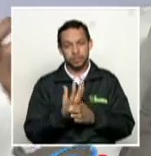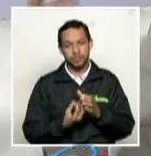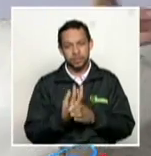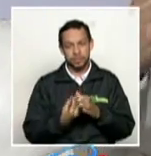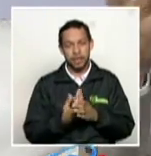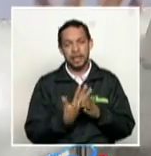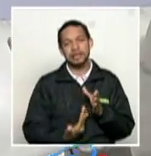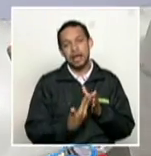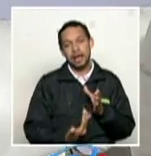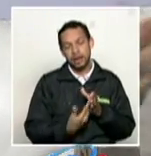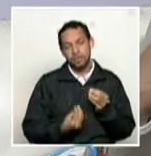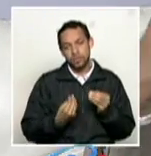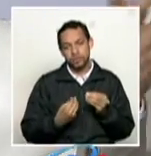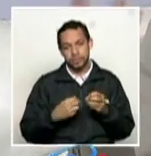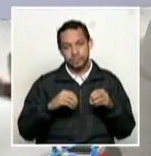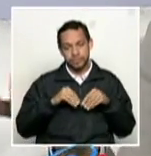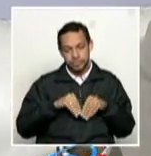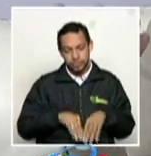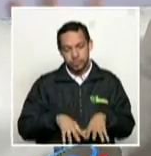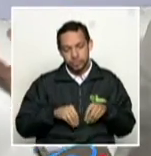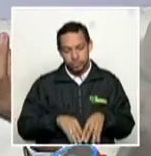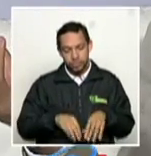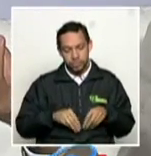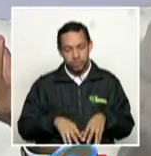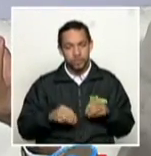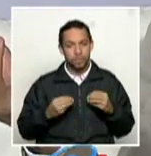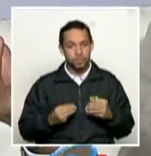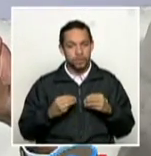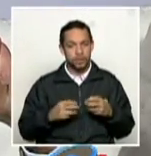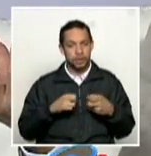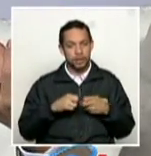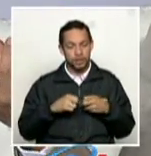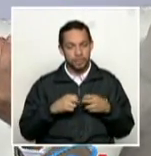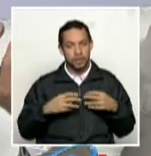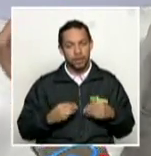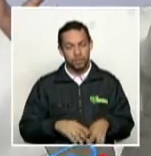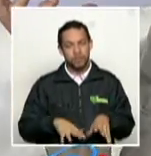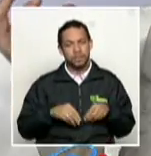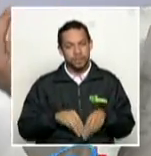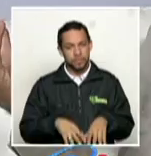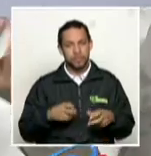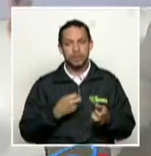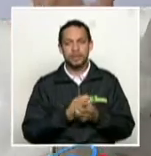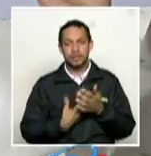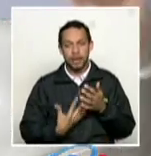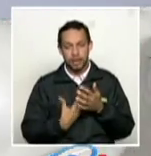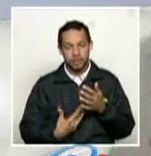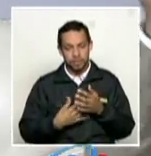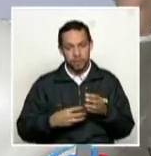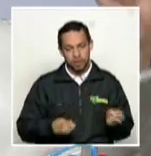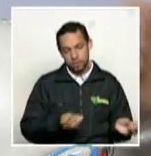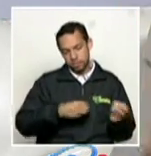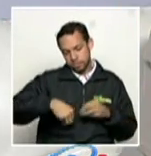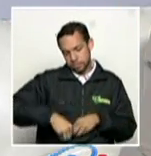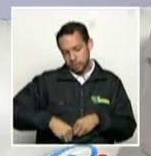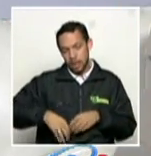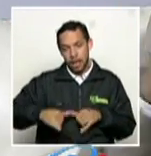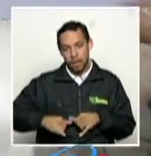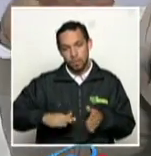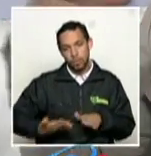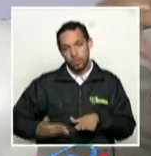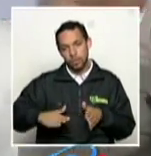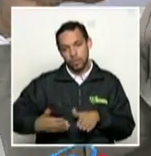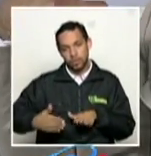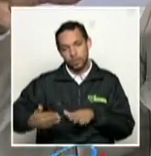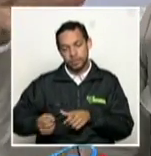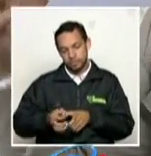sangre deforme, glóbulos rojos deformes y demás patologías del glóbulo rojo, y por eso cuando llegan al vaso ahí se quedan. Entonces